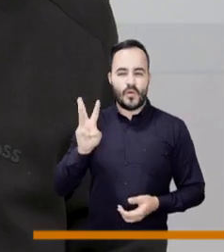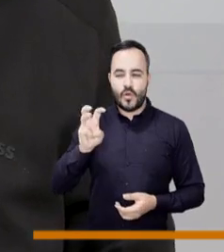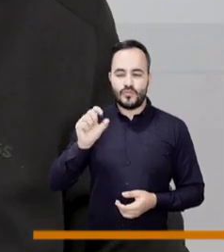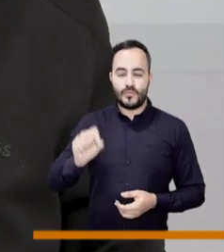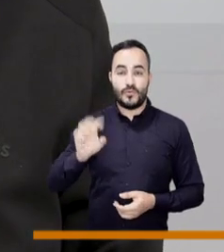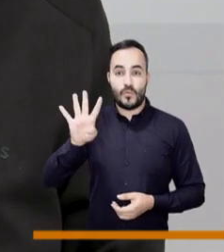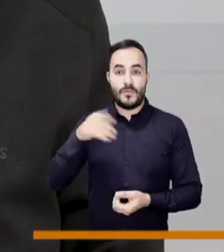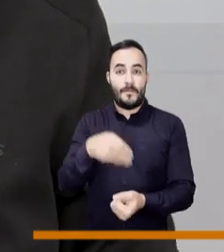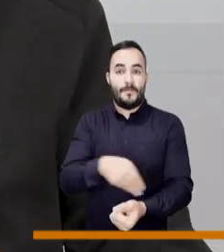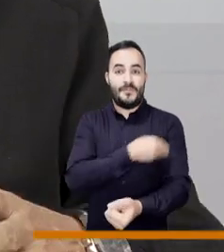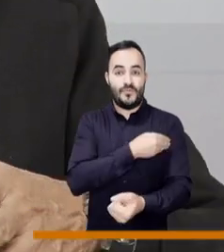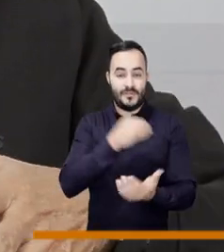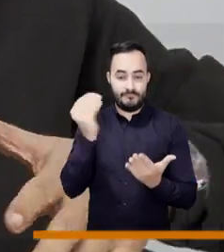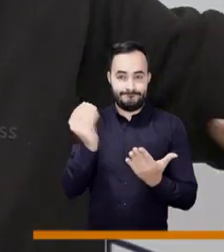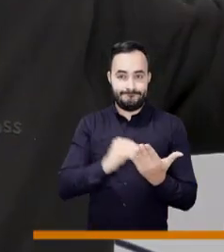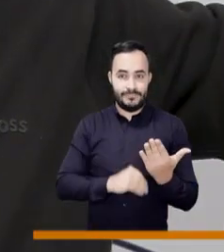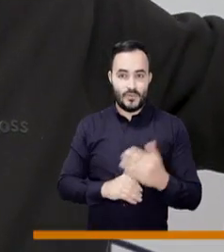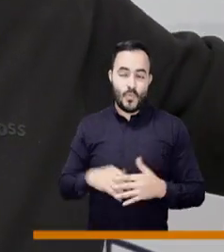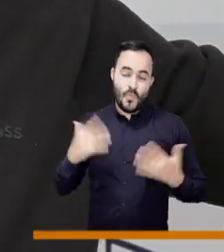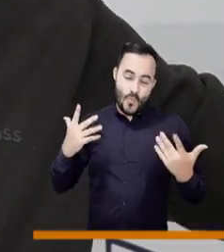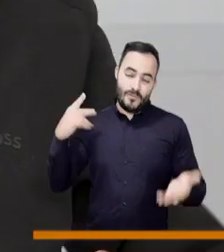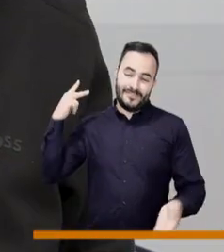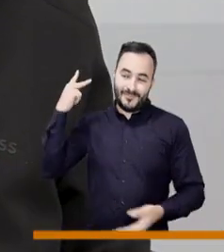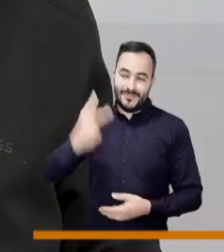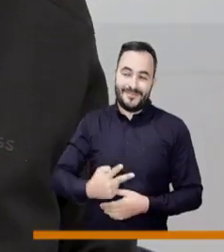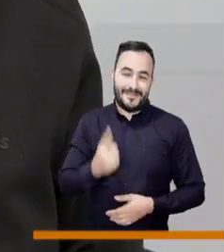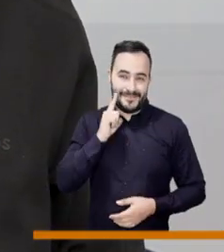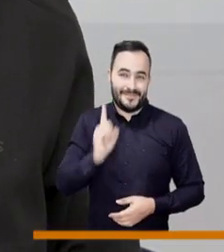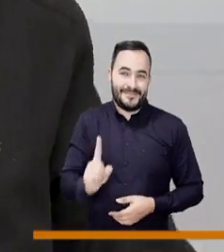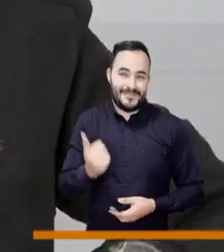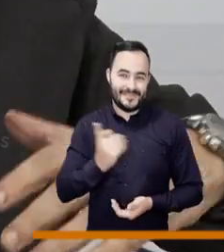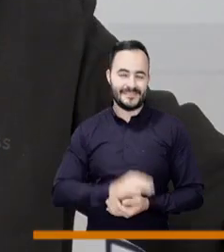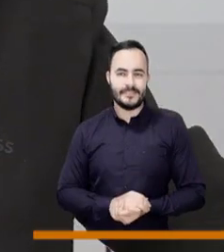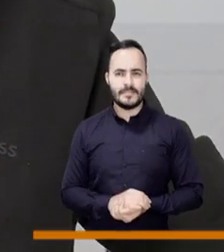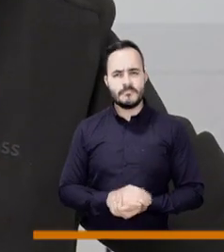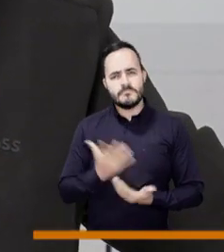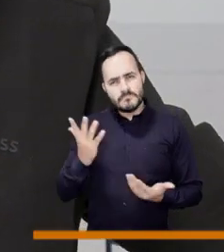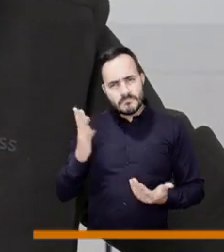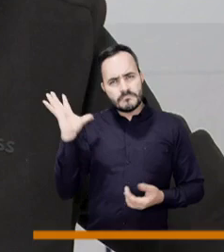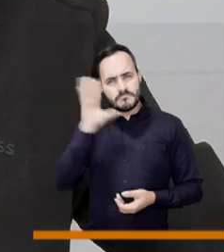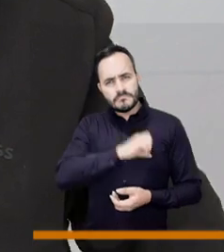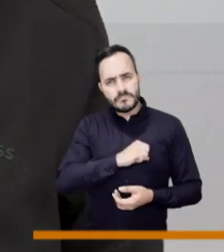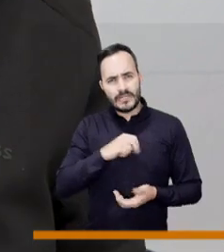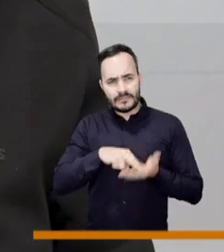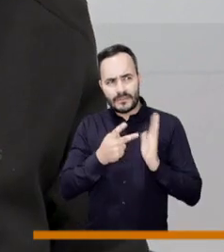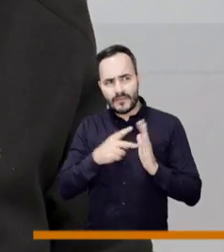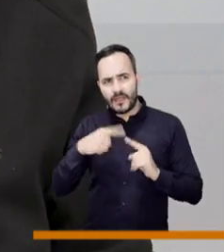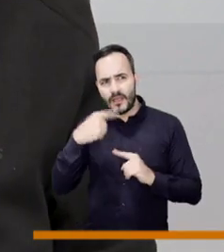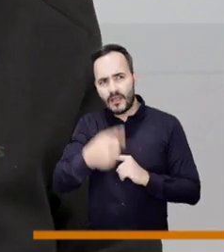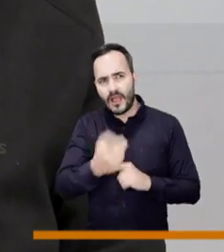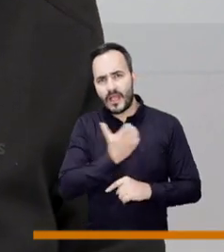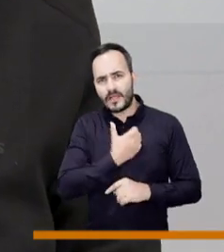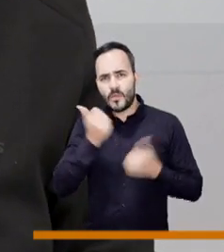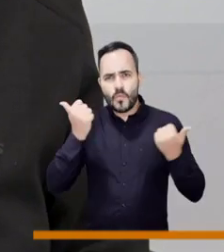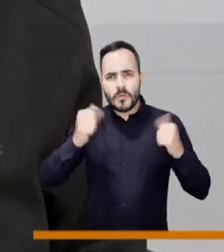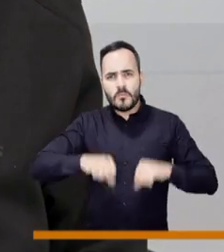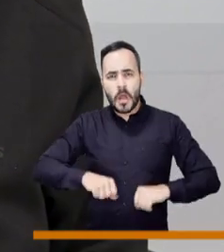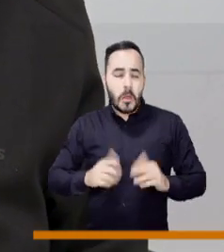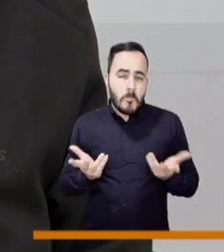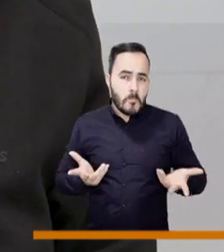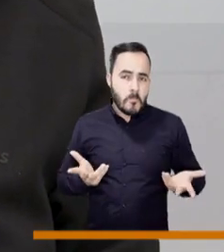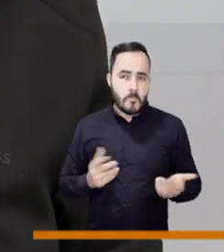8.4 billones, el más grande de la historia. Y no por eso hace malo o bueno al próximo alcalde. Serán